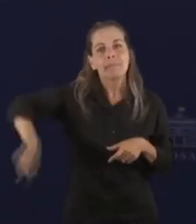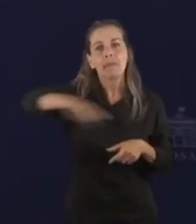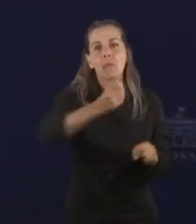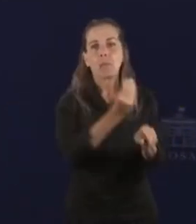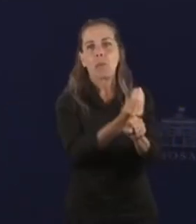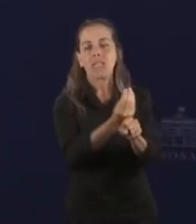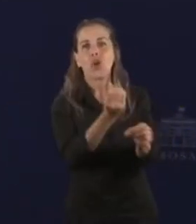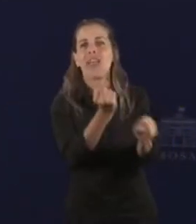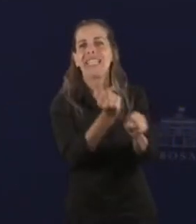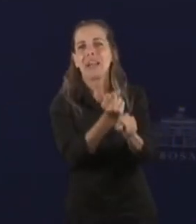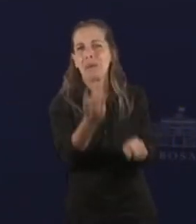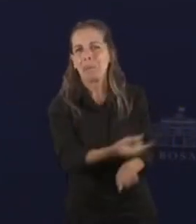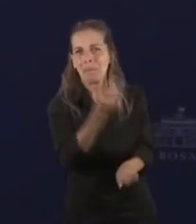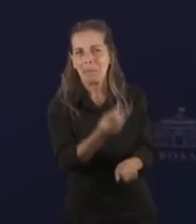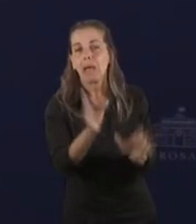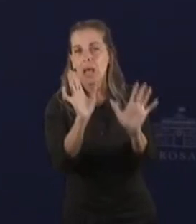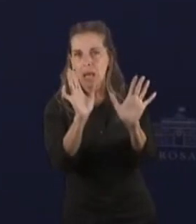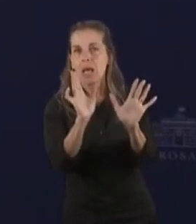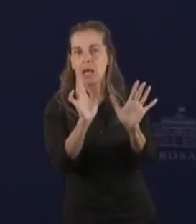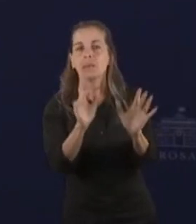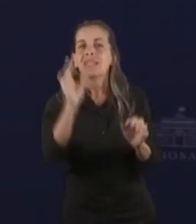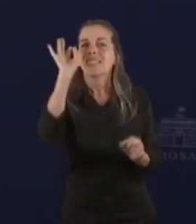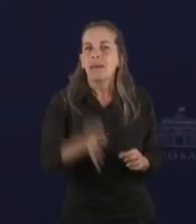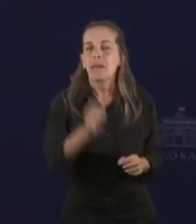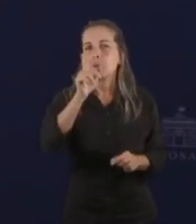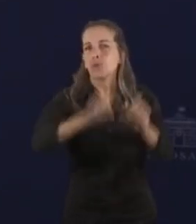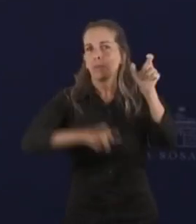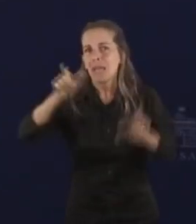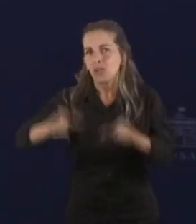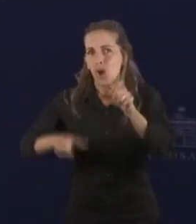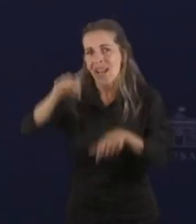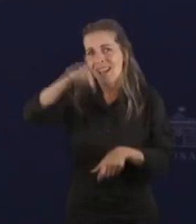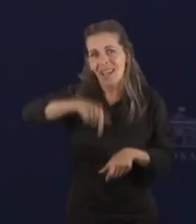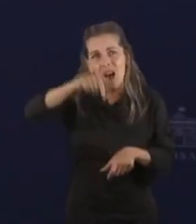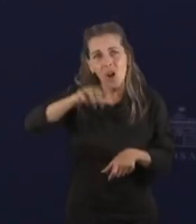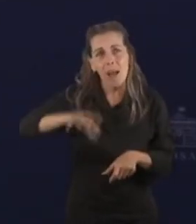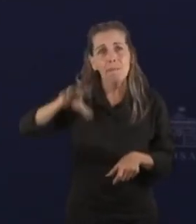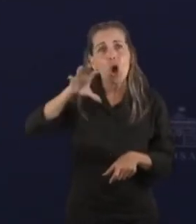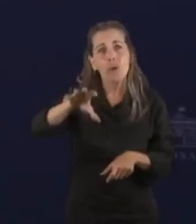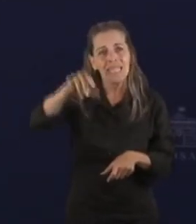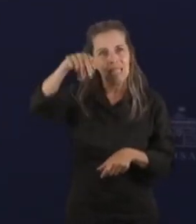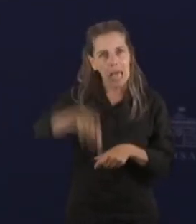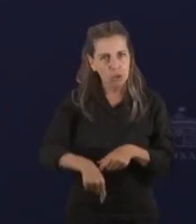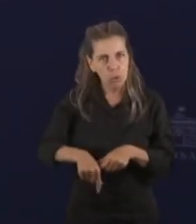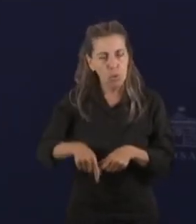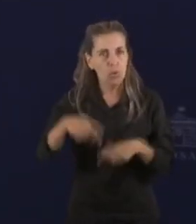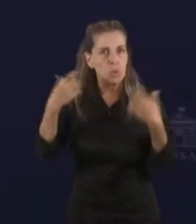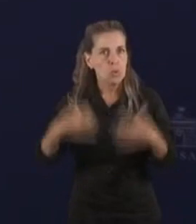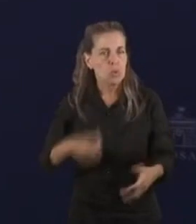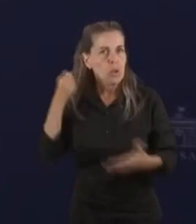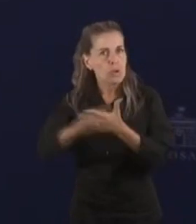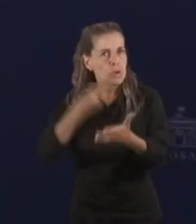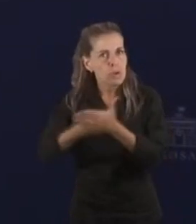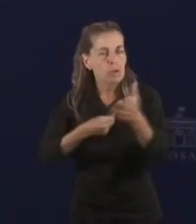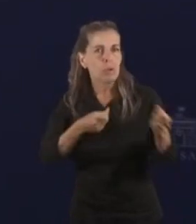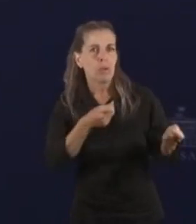eh entendiendo también que gente que en estos momentos le está poniendo todo a la situación Por